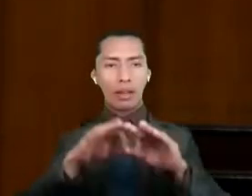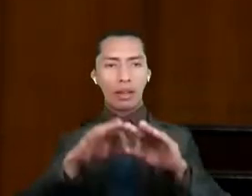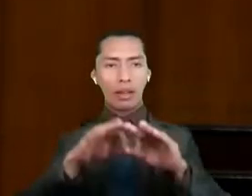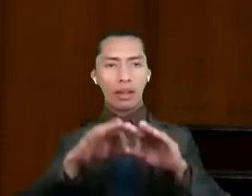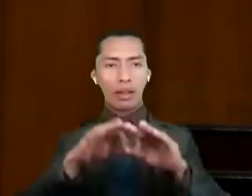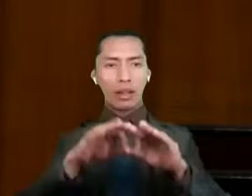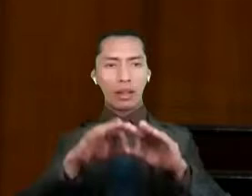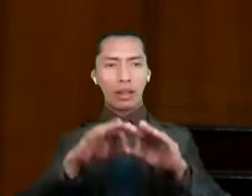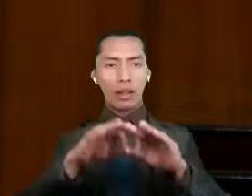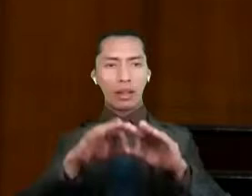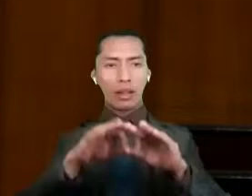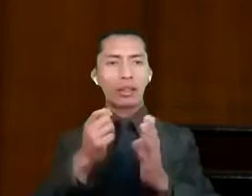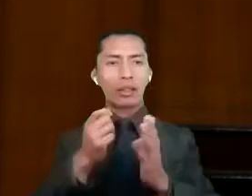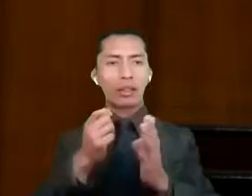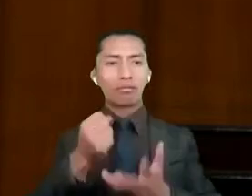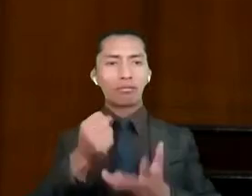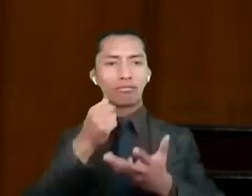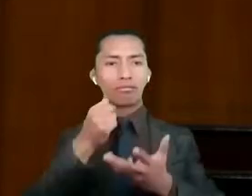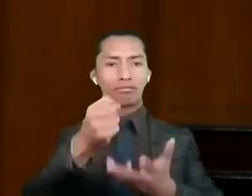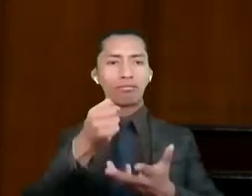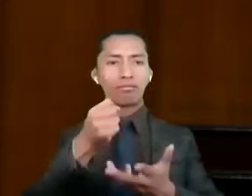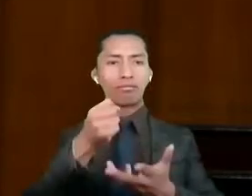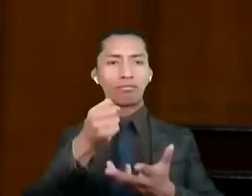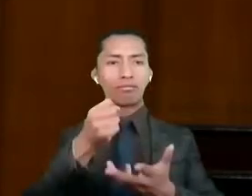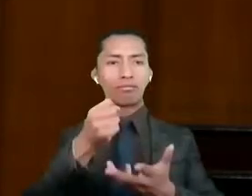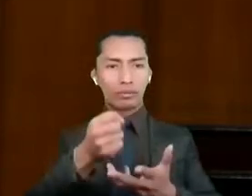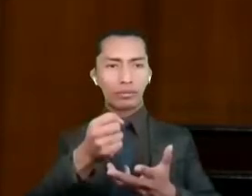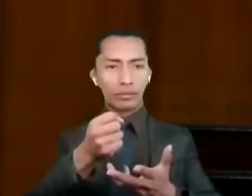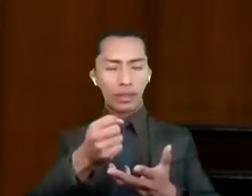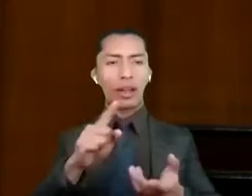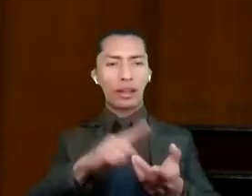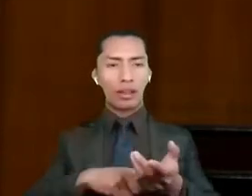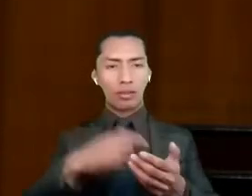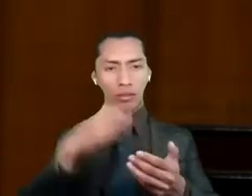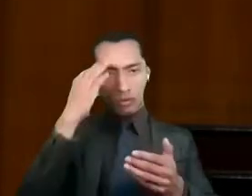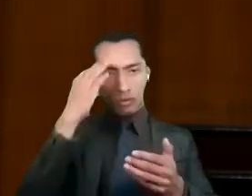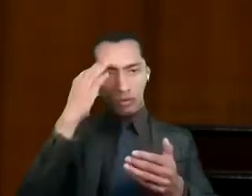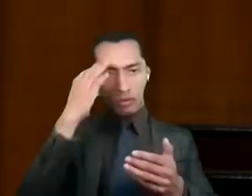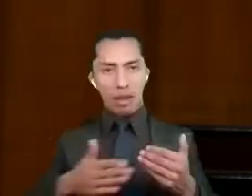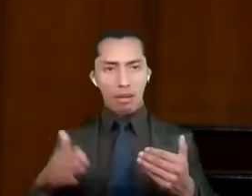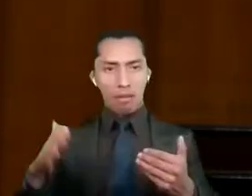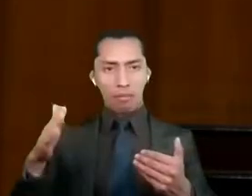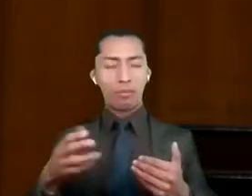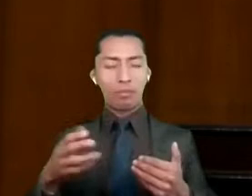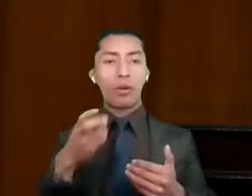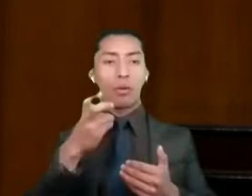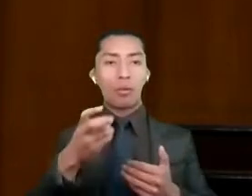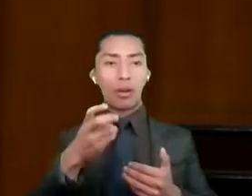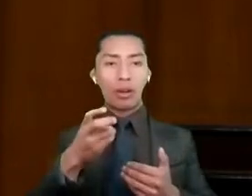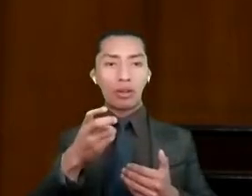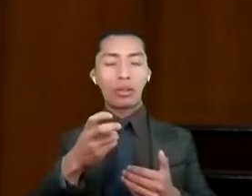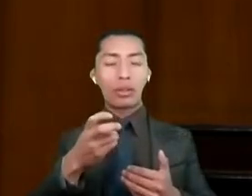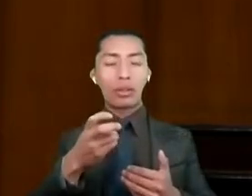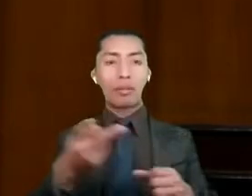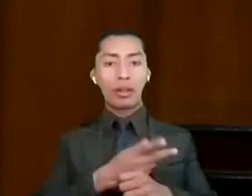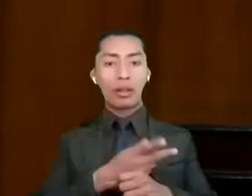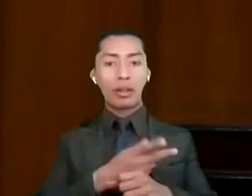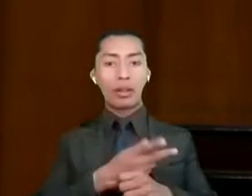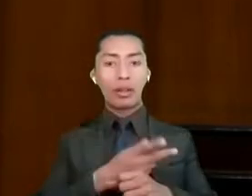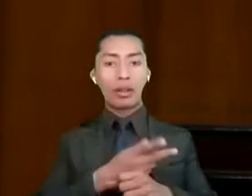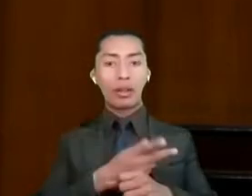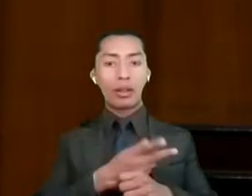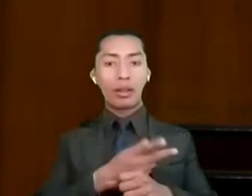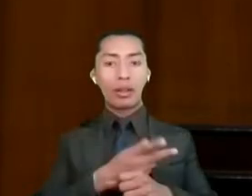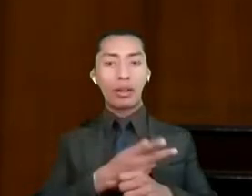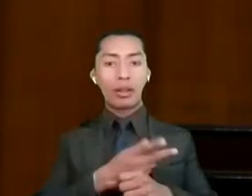públicos en este transitar, lo que determinará si seremos ejemplo del deber ser ante el ser